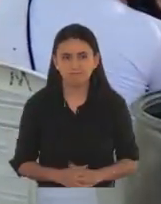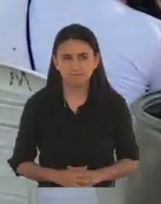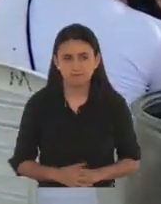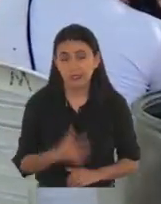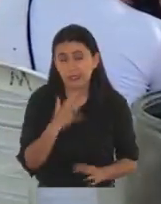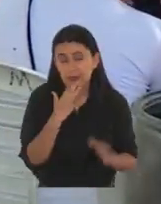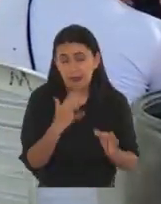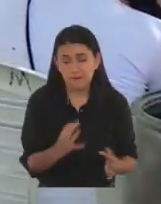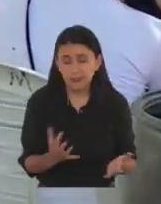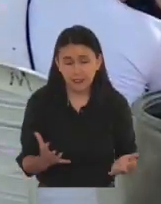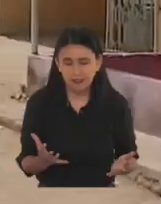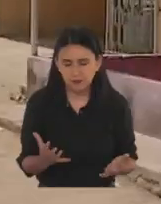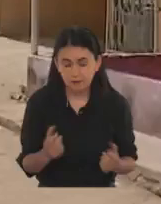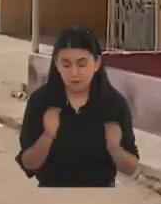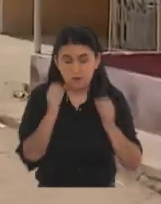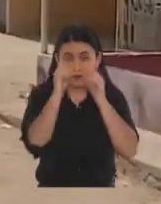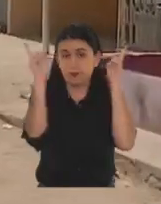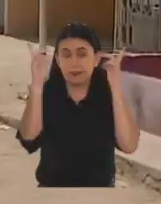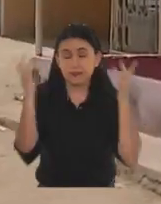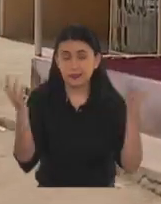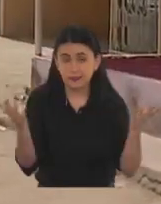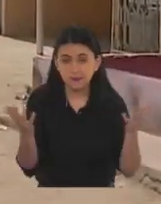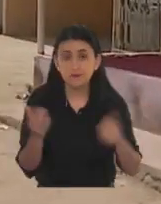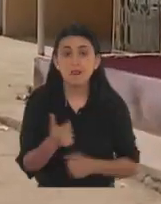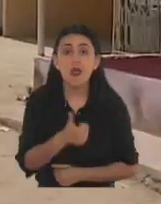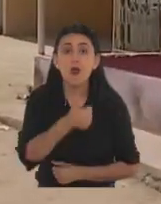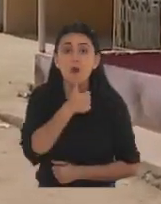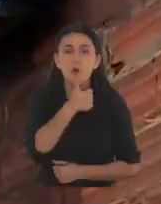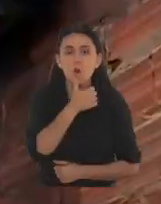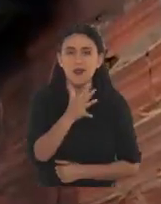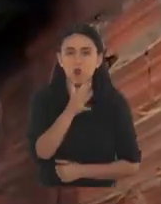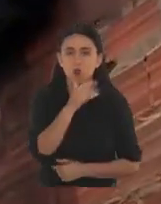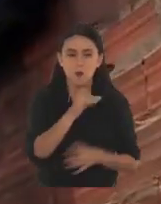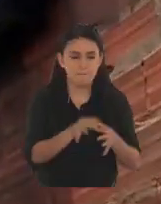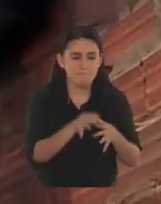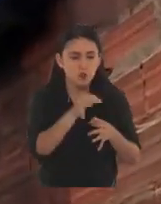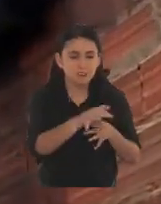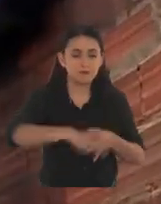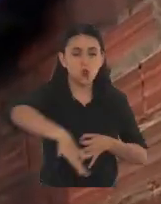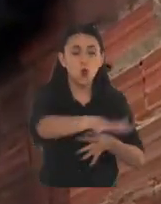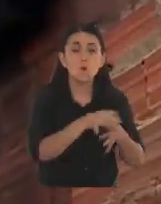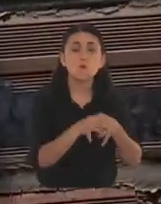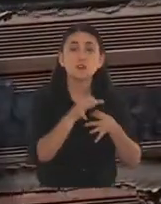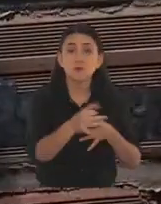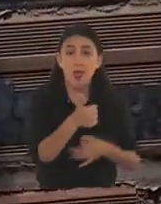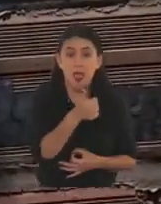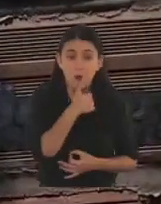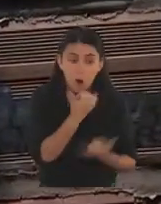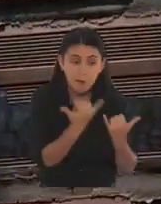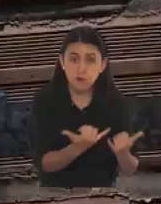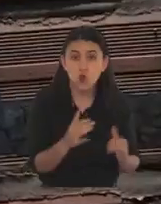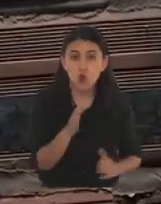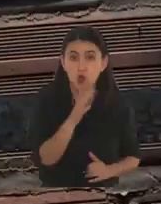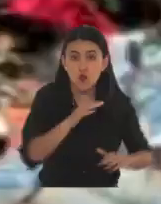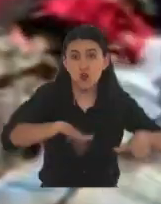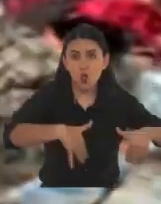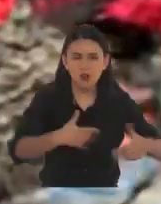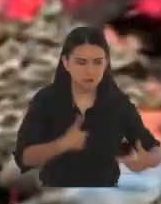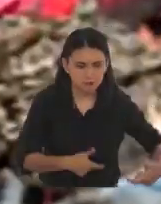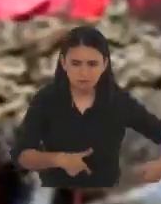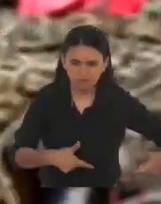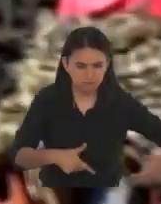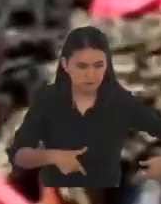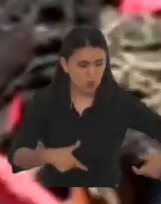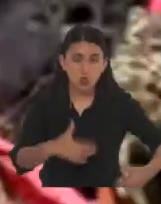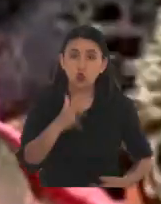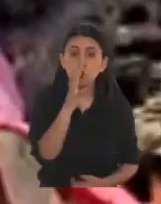nos esperábamos ninguno de nosotros. La falta de agua en el municipio le impidió a los vecinos apagar las llamas y cuando finalmente consumieron todo